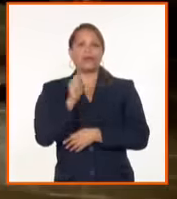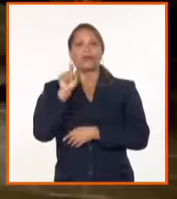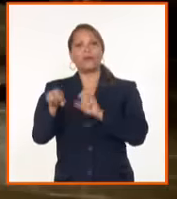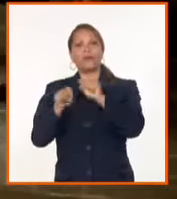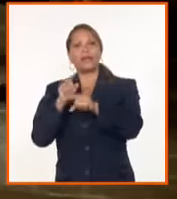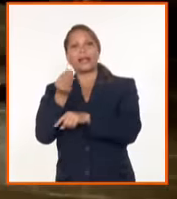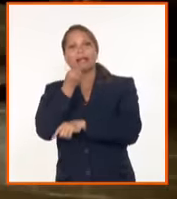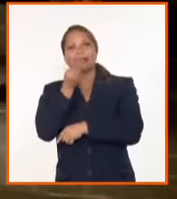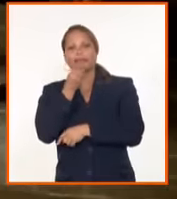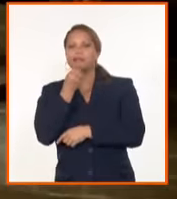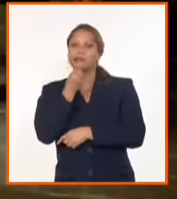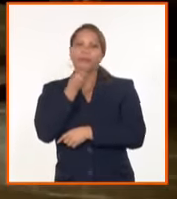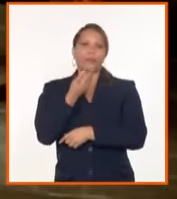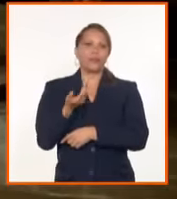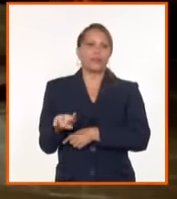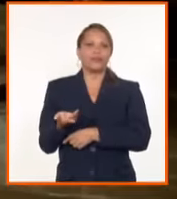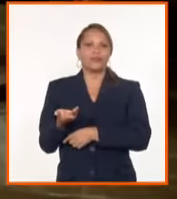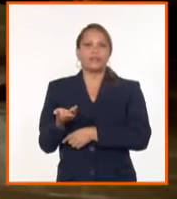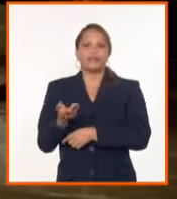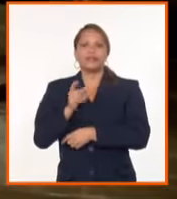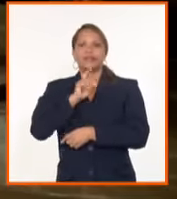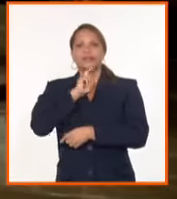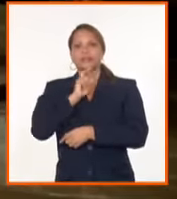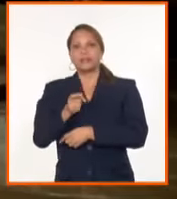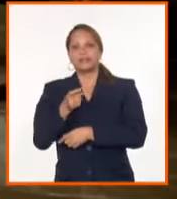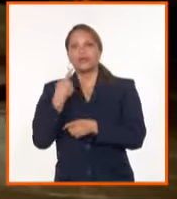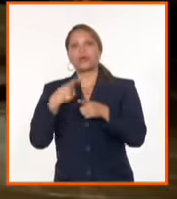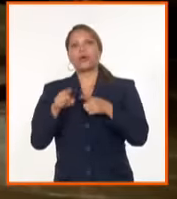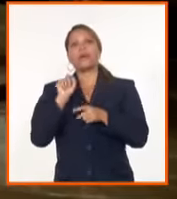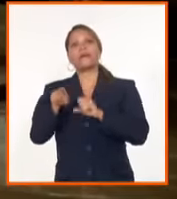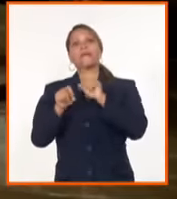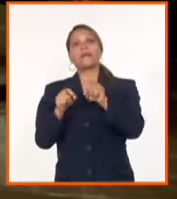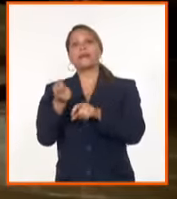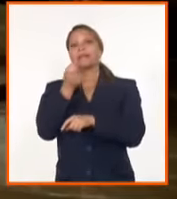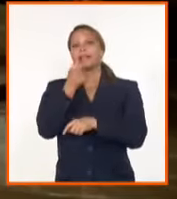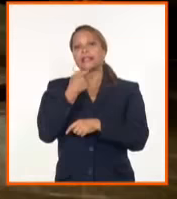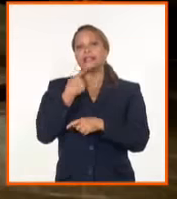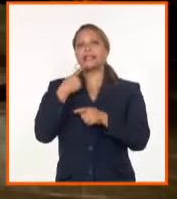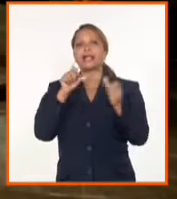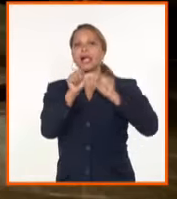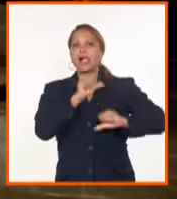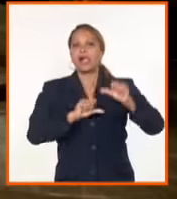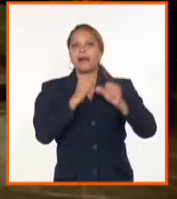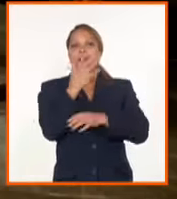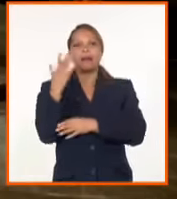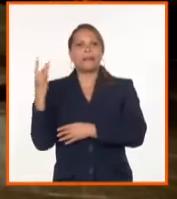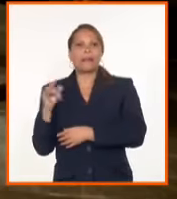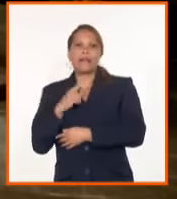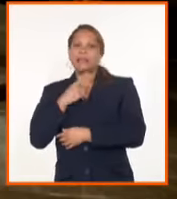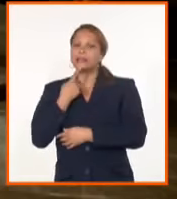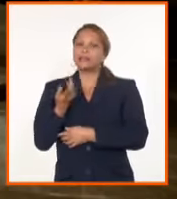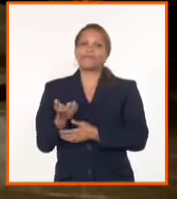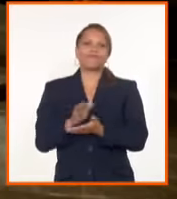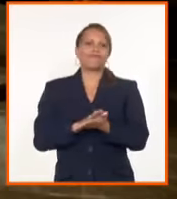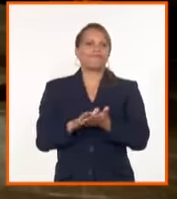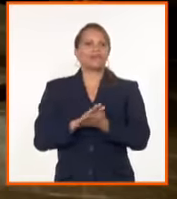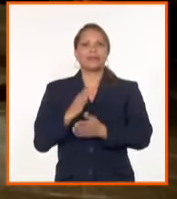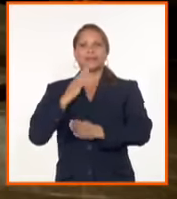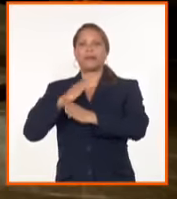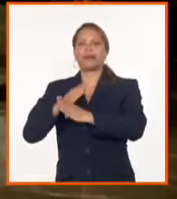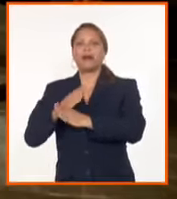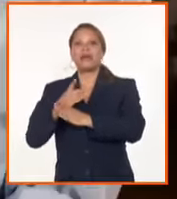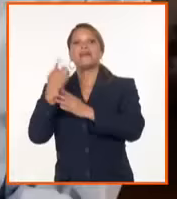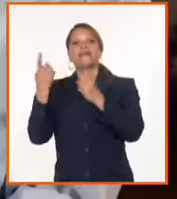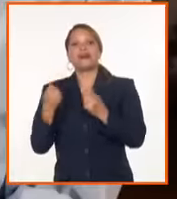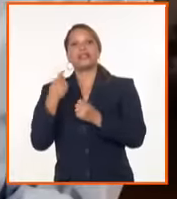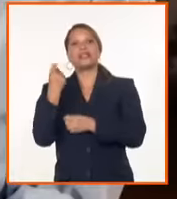para comprar las materias primas y los insumos que necesitan un grupo de producciones para dar bienes y servicios a la población. Faltó el dinero para